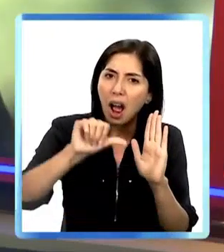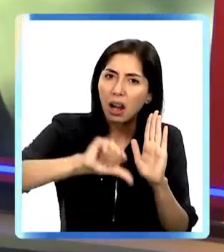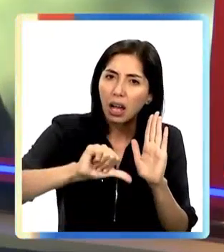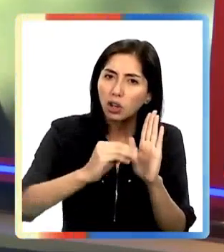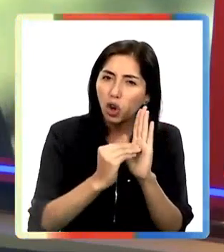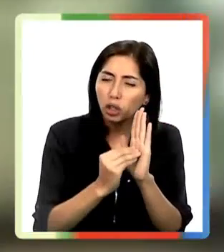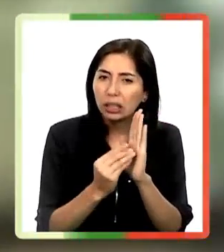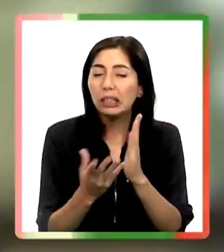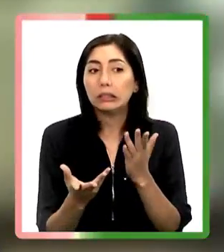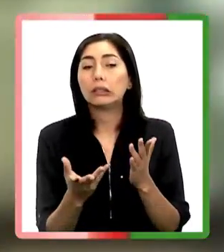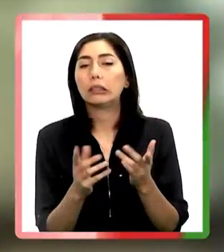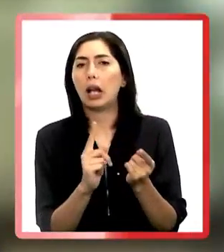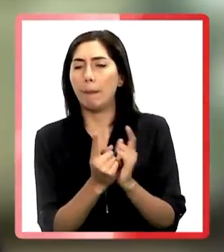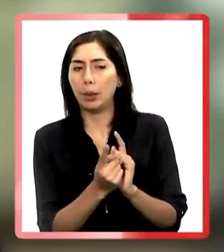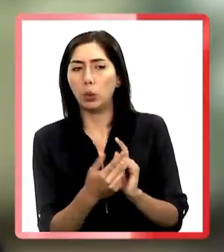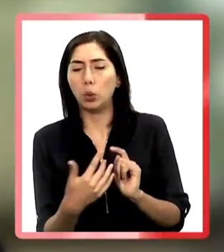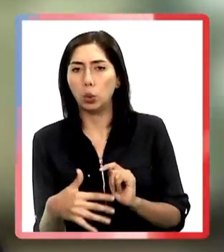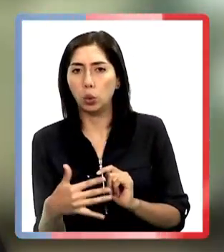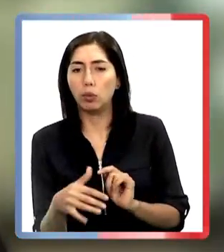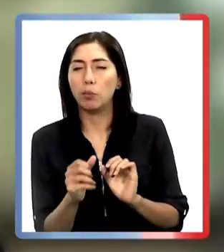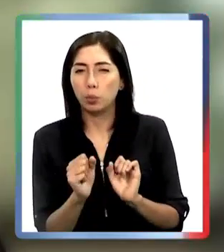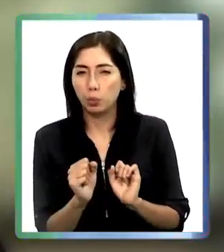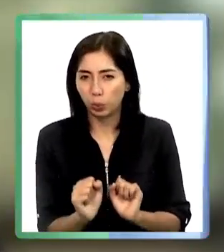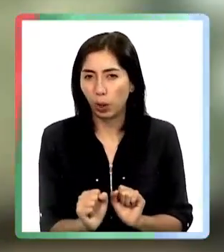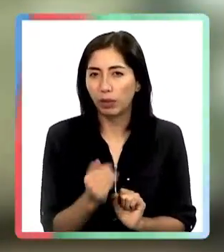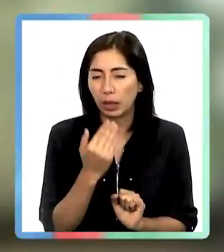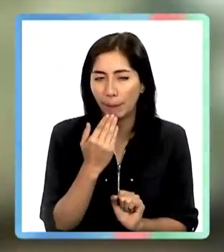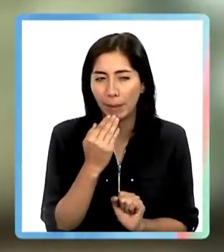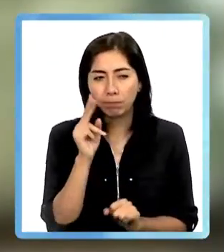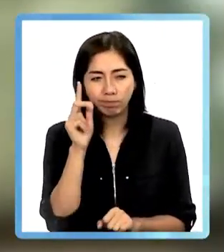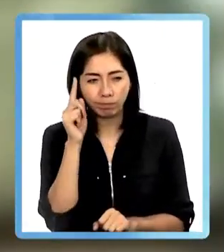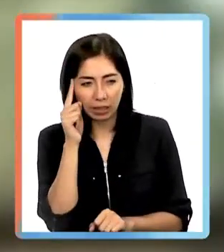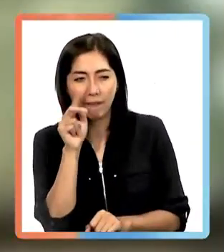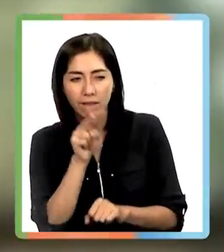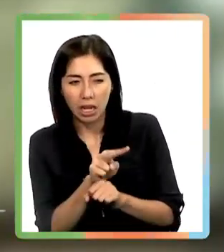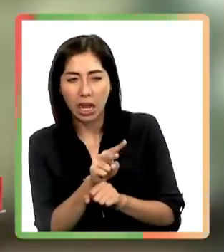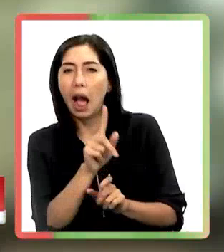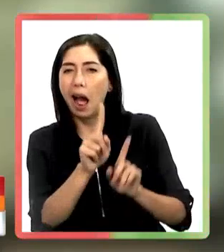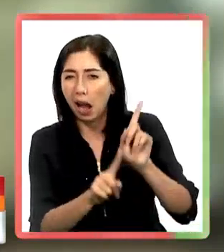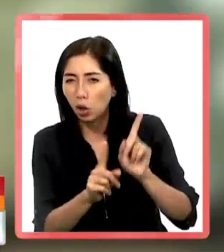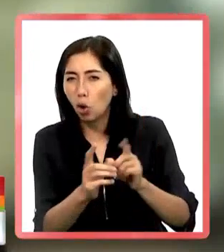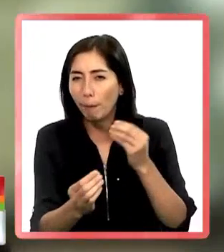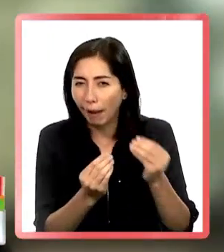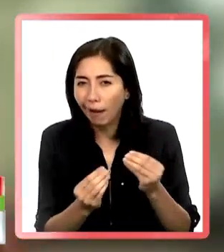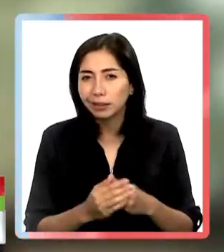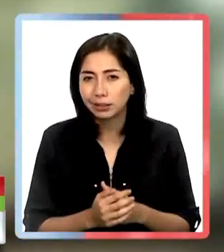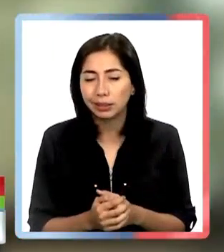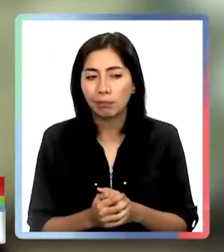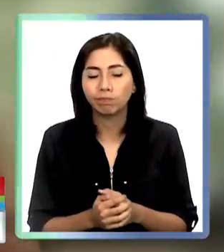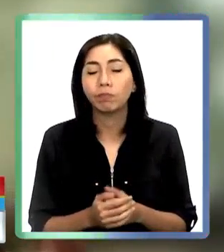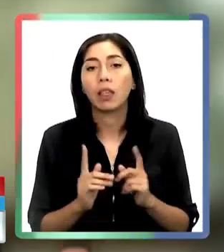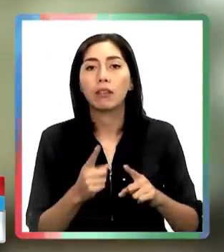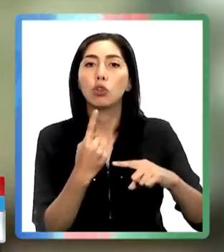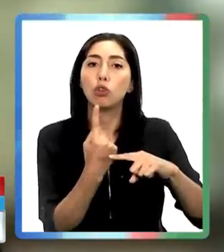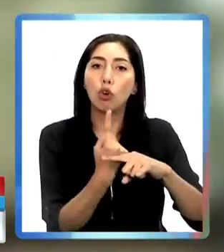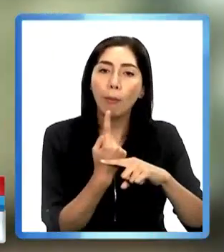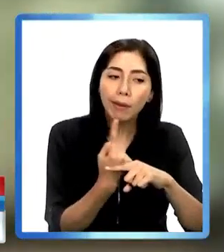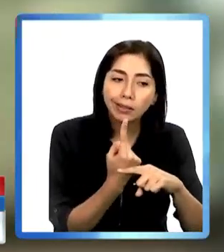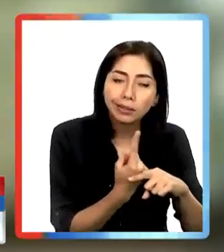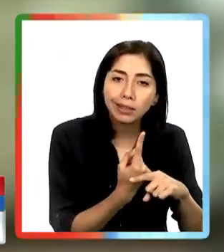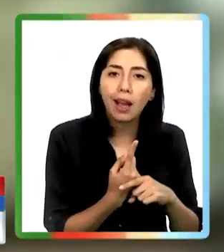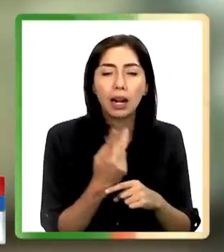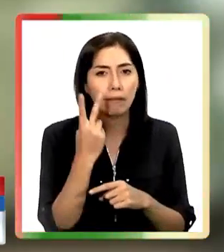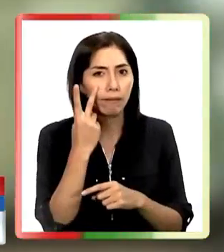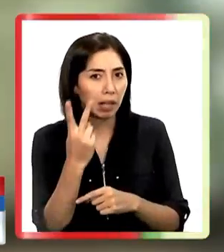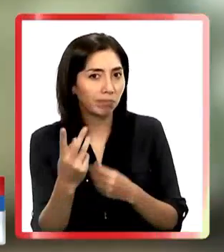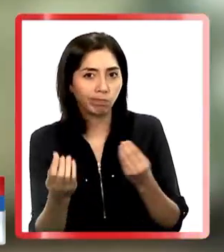rendimiento, también es una señal que pudiera estar determinando, bueno, que algo está pasando, hay que evaluar, hay que conversar y